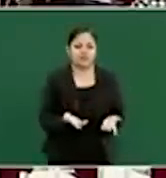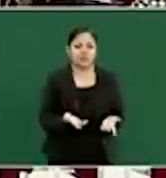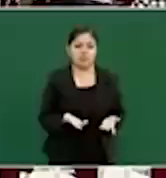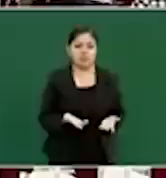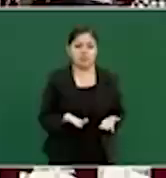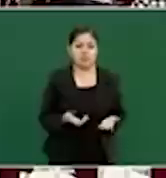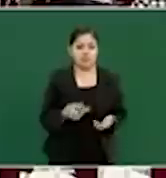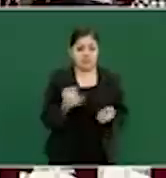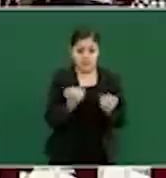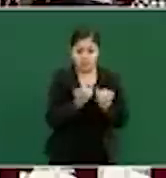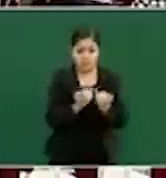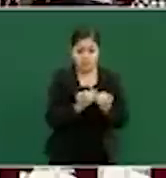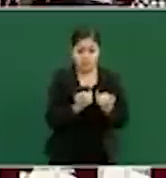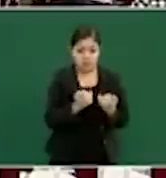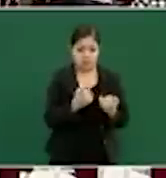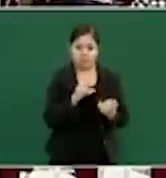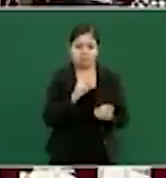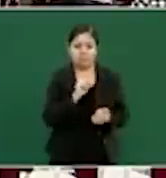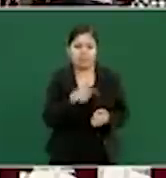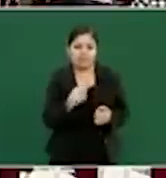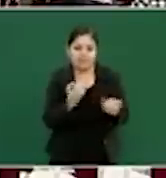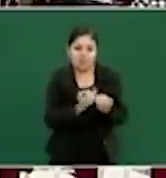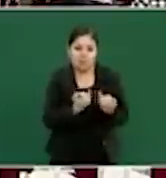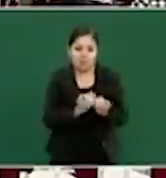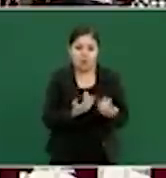no somos iguales.